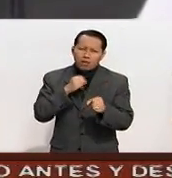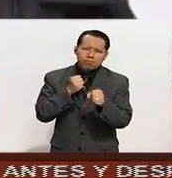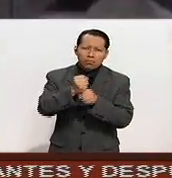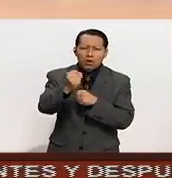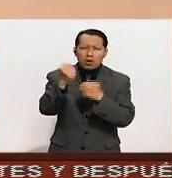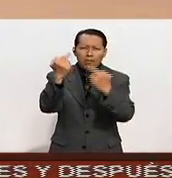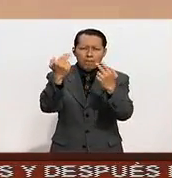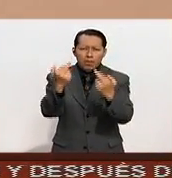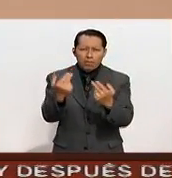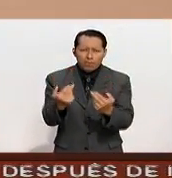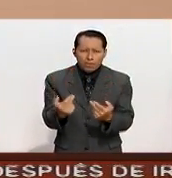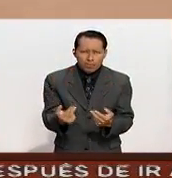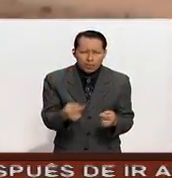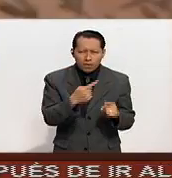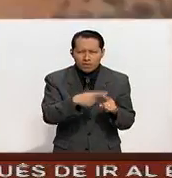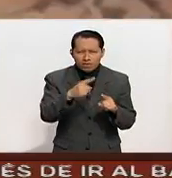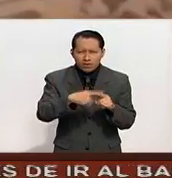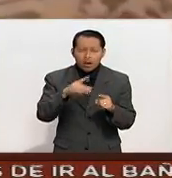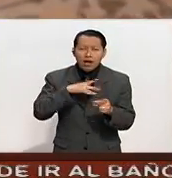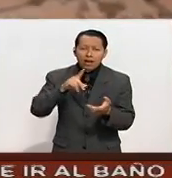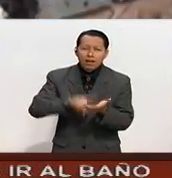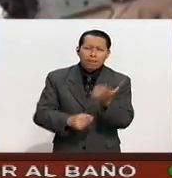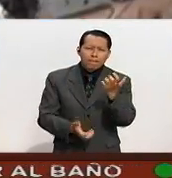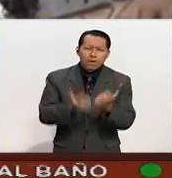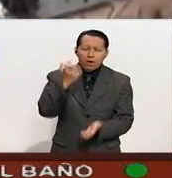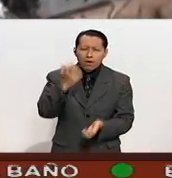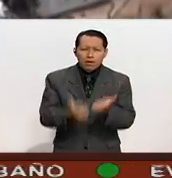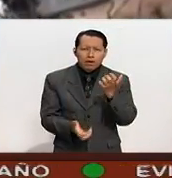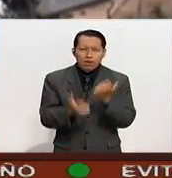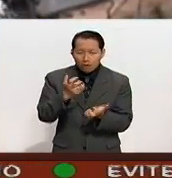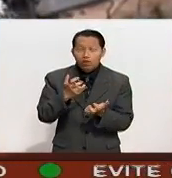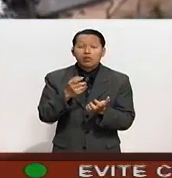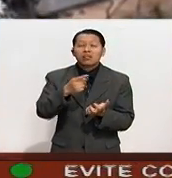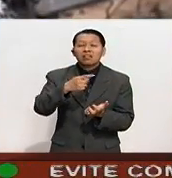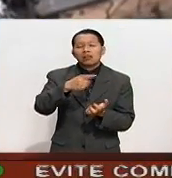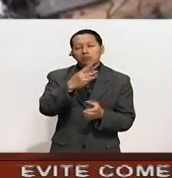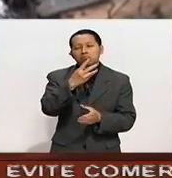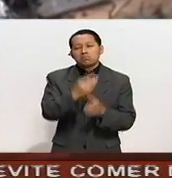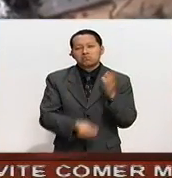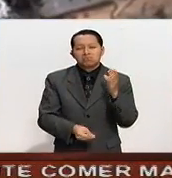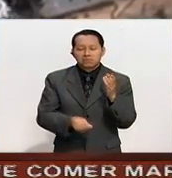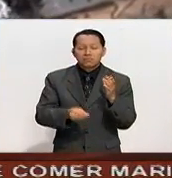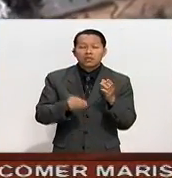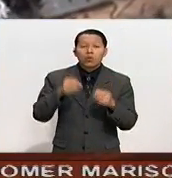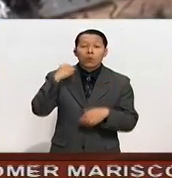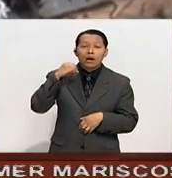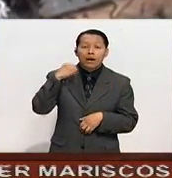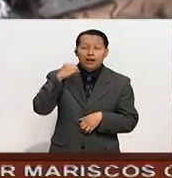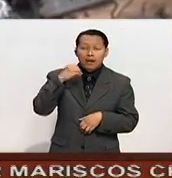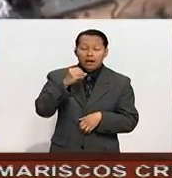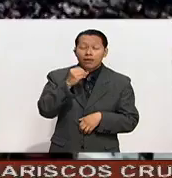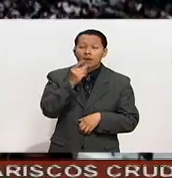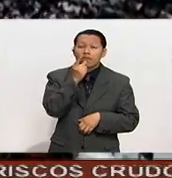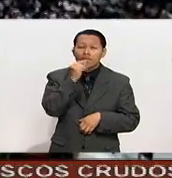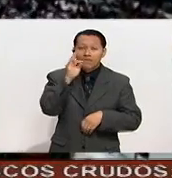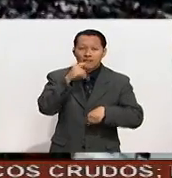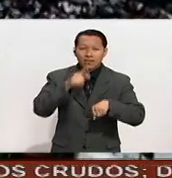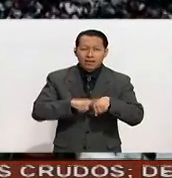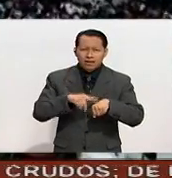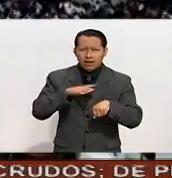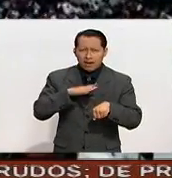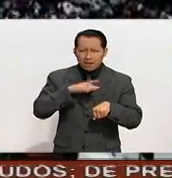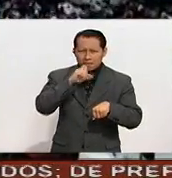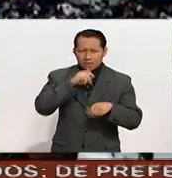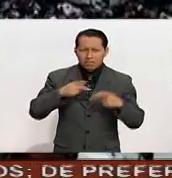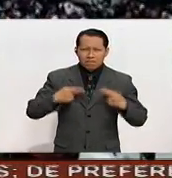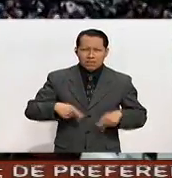y provocó un incendio en el lugar. Los responsables huyeron. Mientras tanto, en Oaxaca, elementos de la Policía Federal rompieron el bloqueo